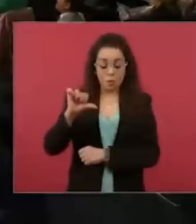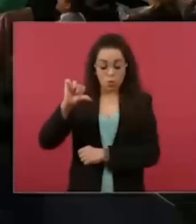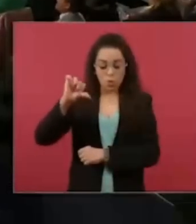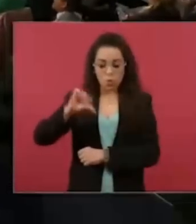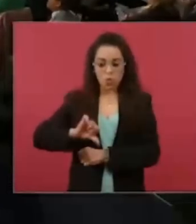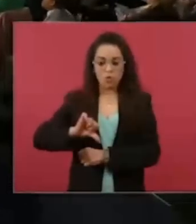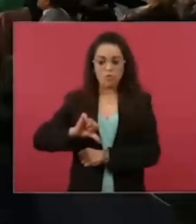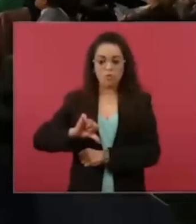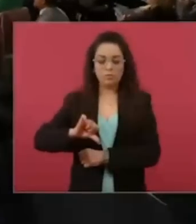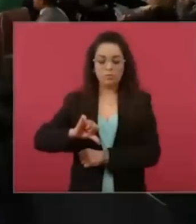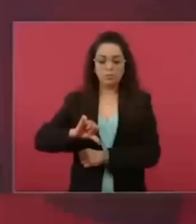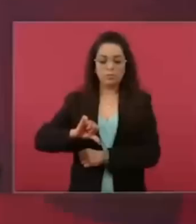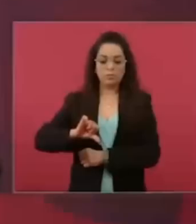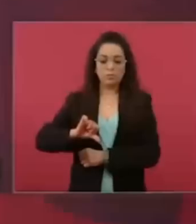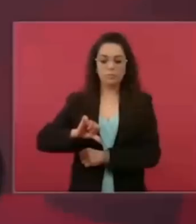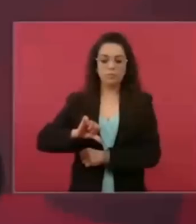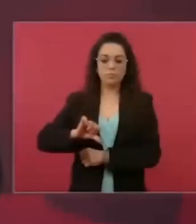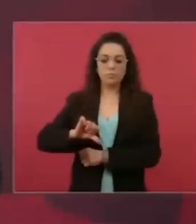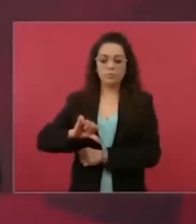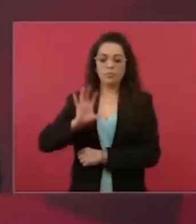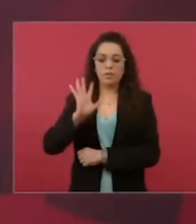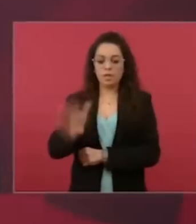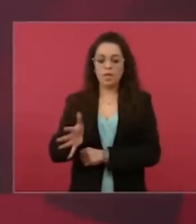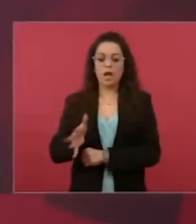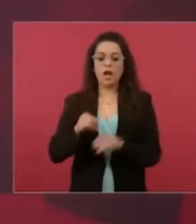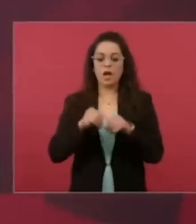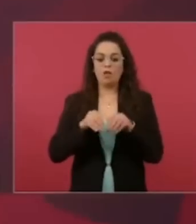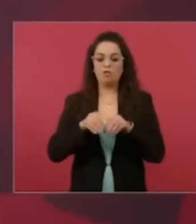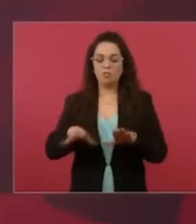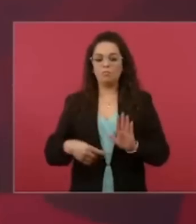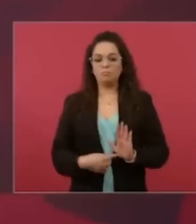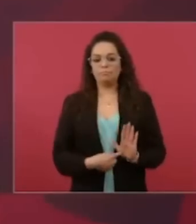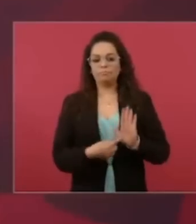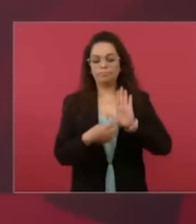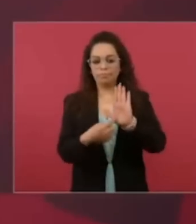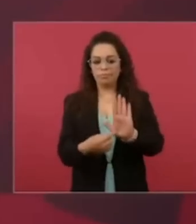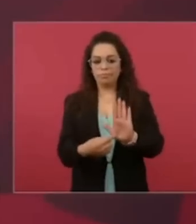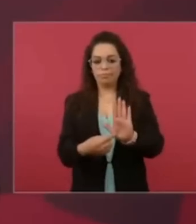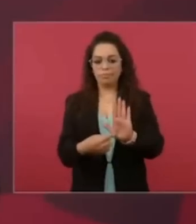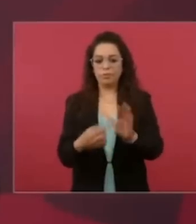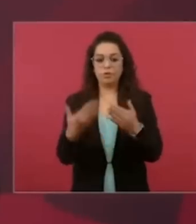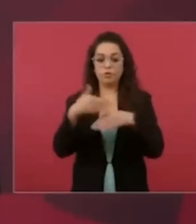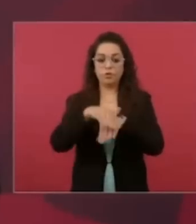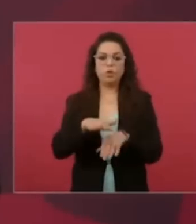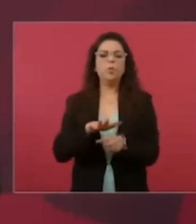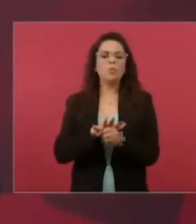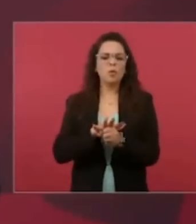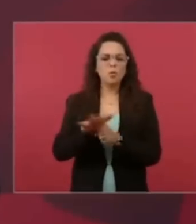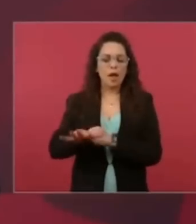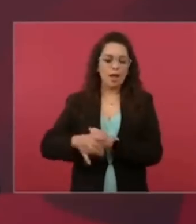Amigos y amigas, vamos a ir a la conferencia hoy, 8 de junio 2023. Hay muchas